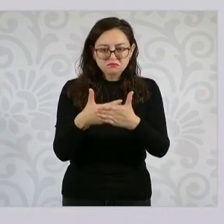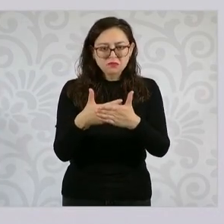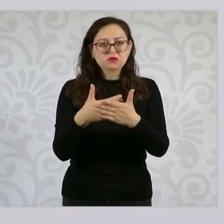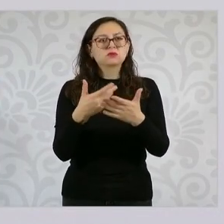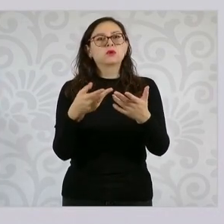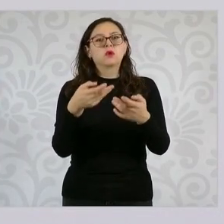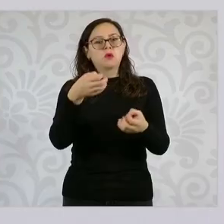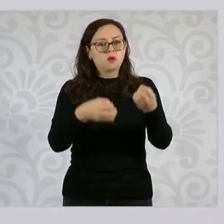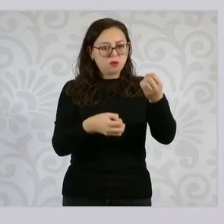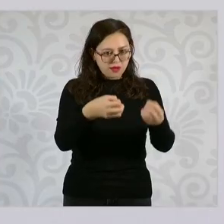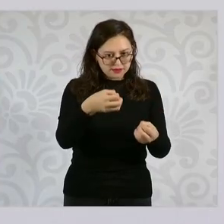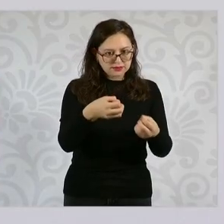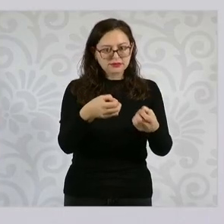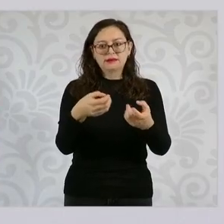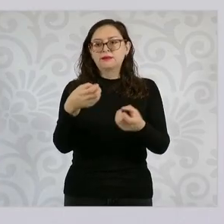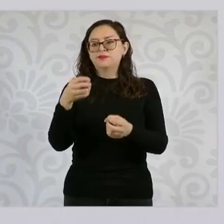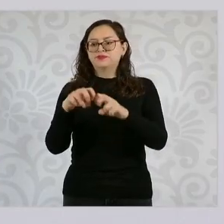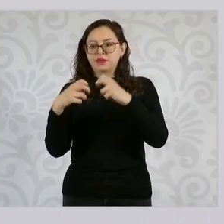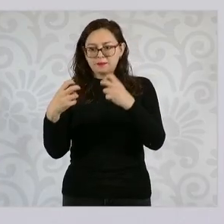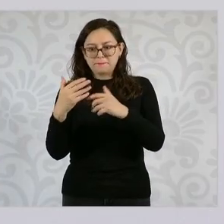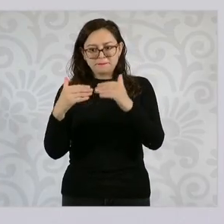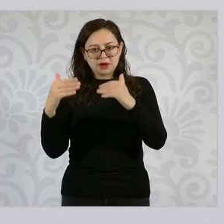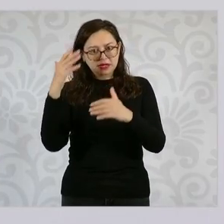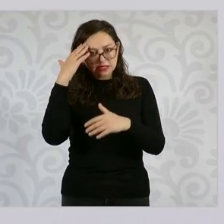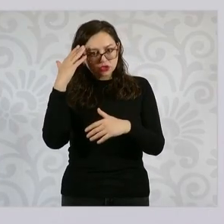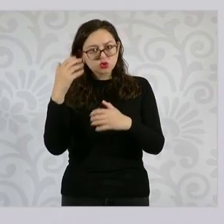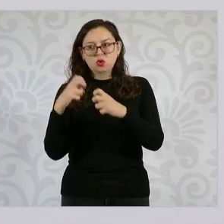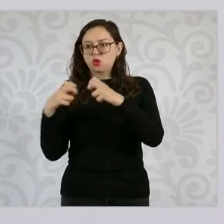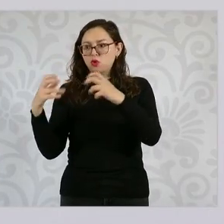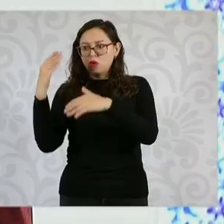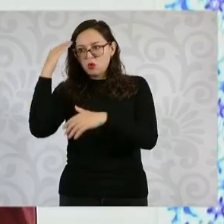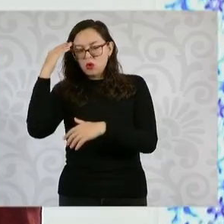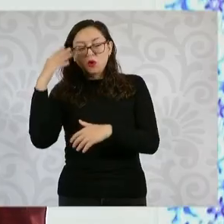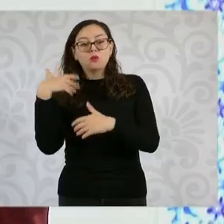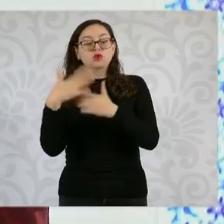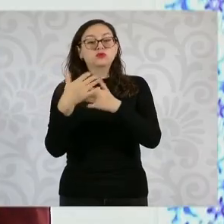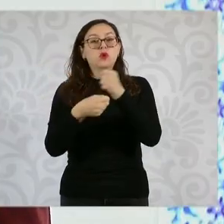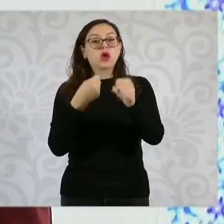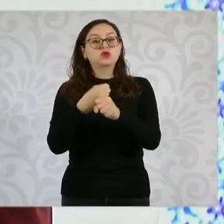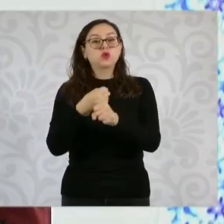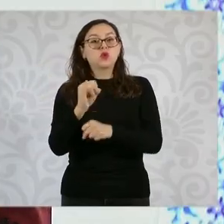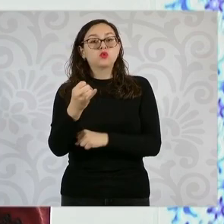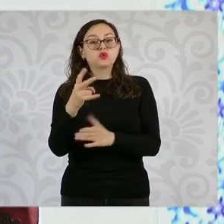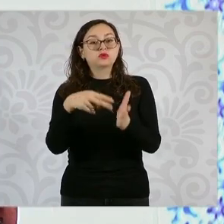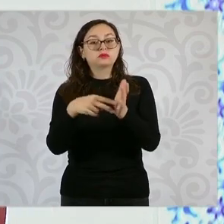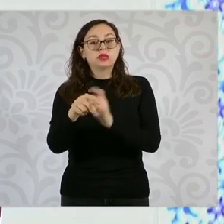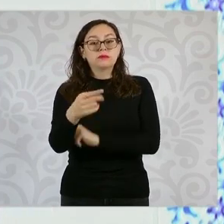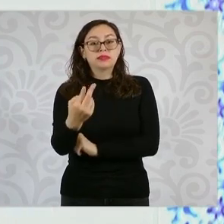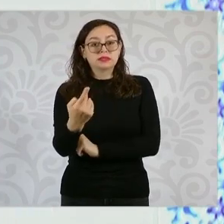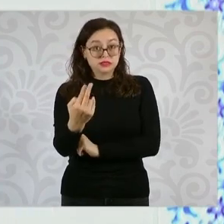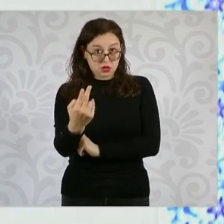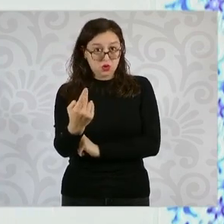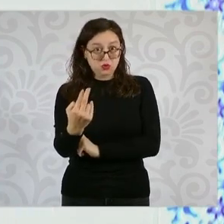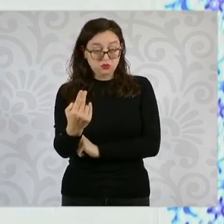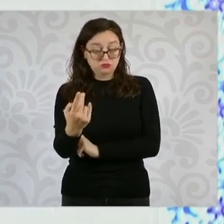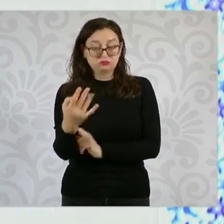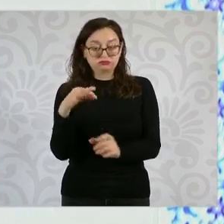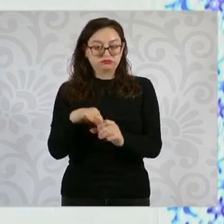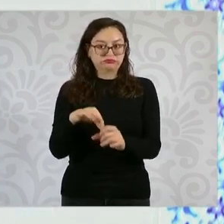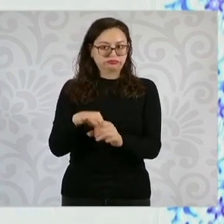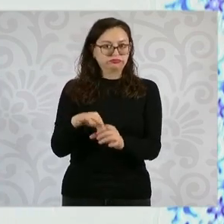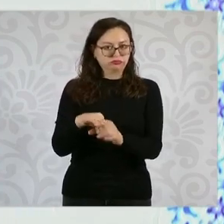elección de los jueces en la elección extraordinaria del próximo junio de 2025. Está